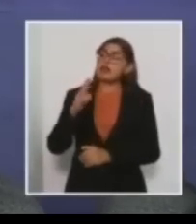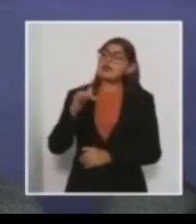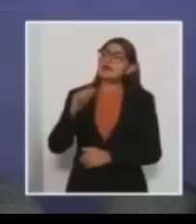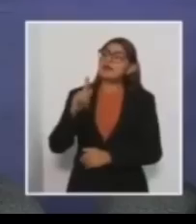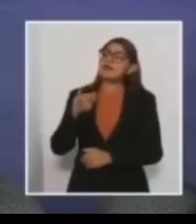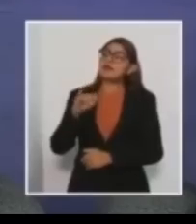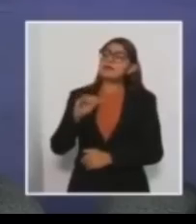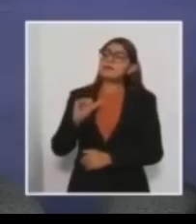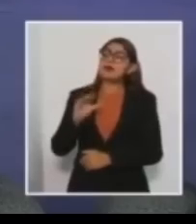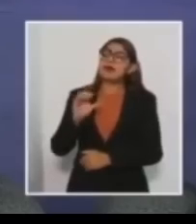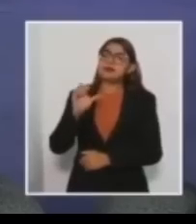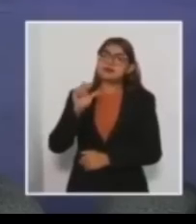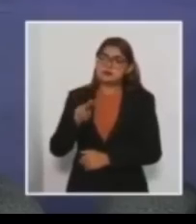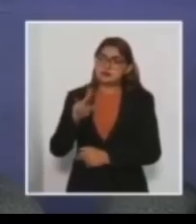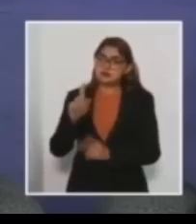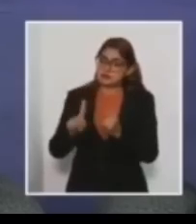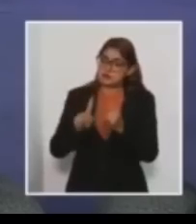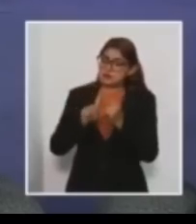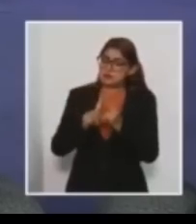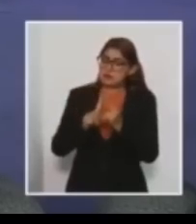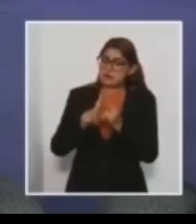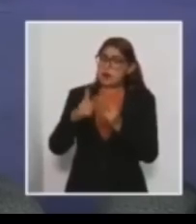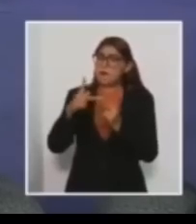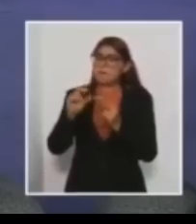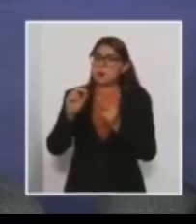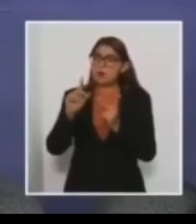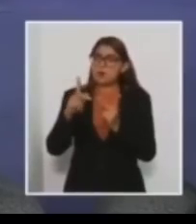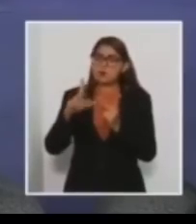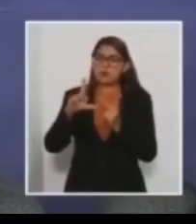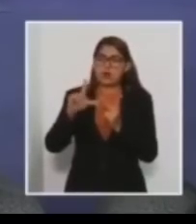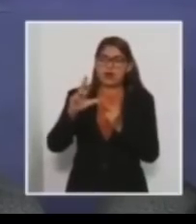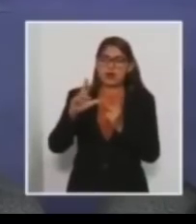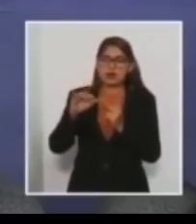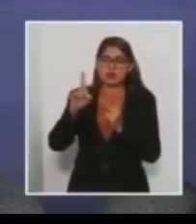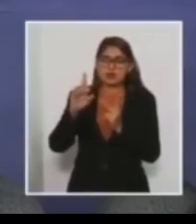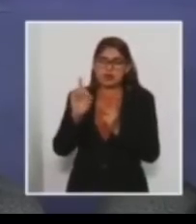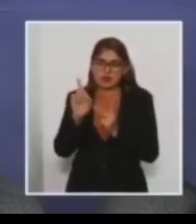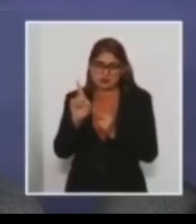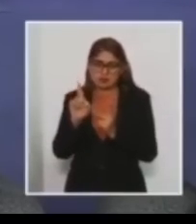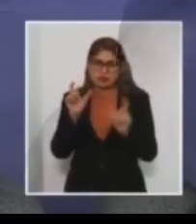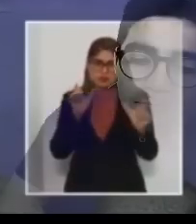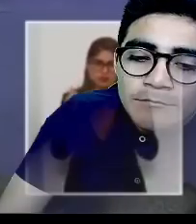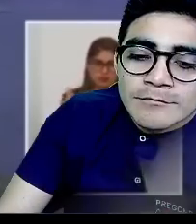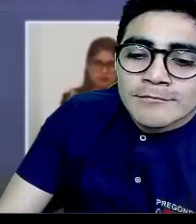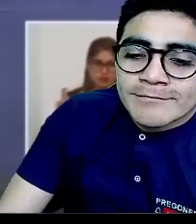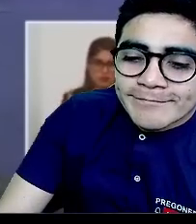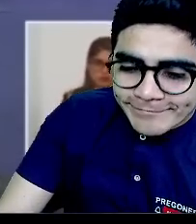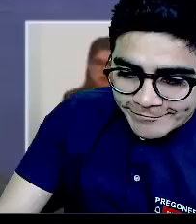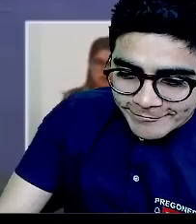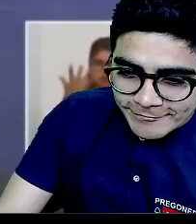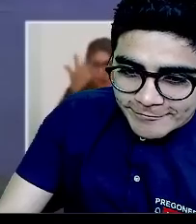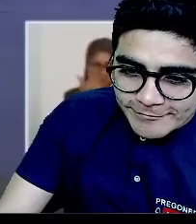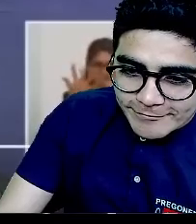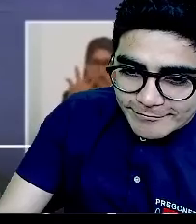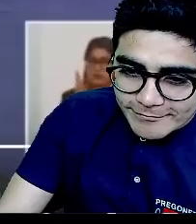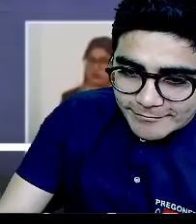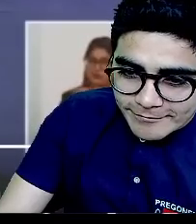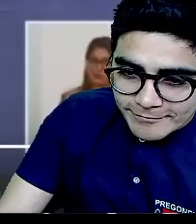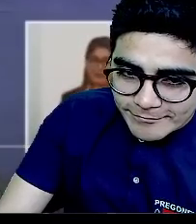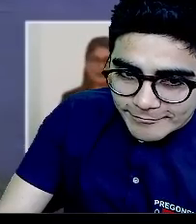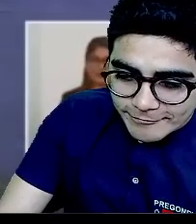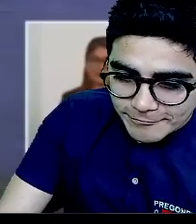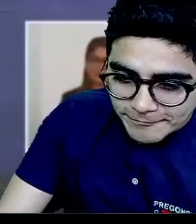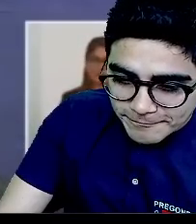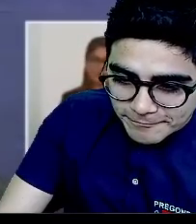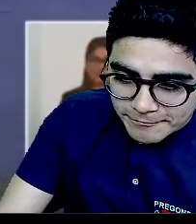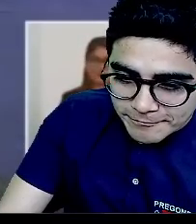legitimación con popularidad. Eso nunca ha estado, ni debe estar, en nuestra